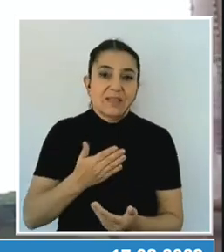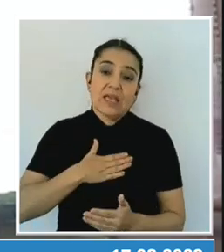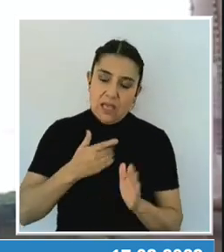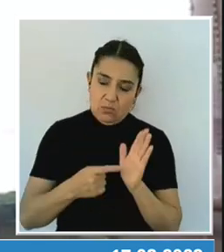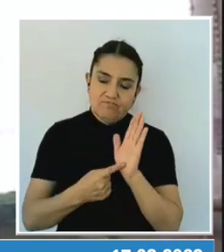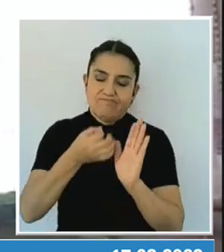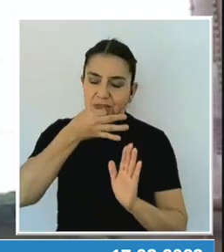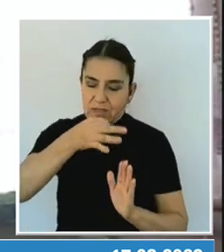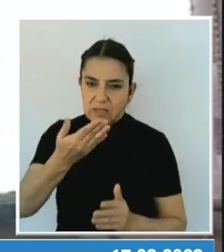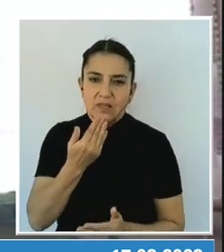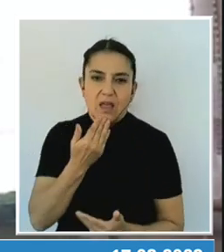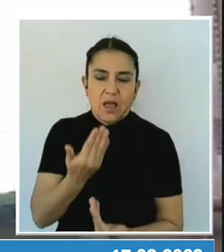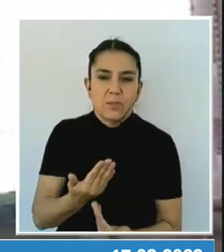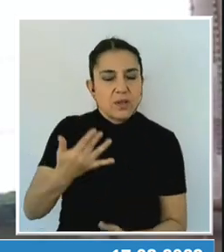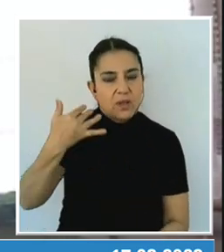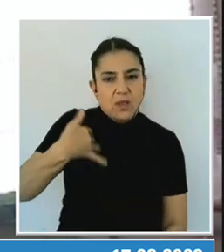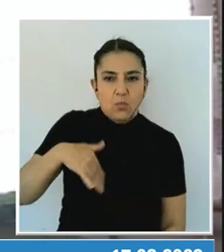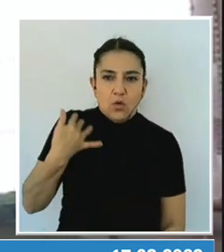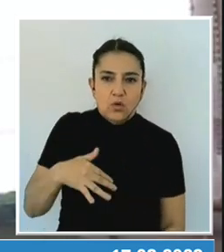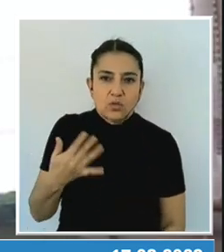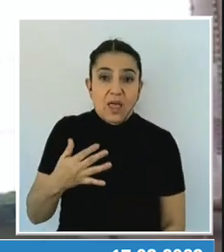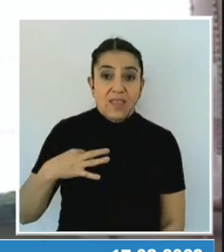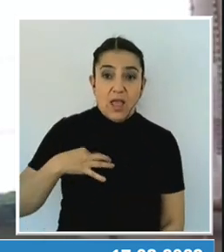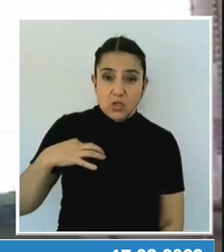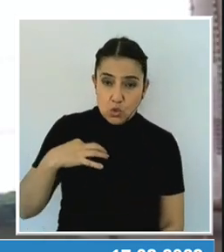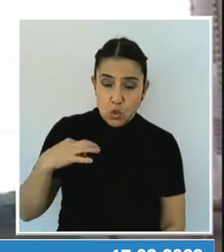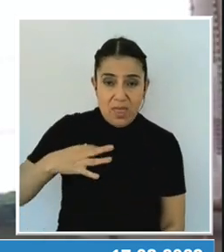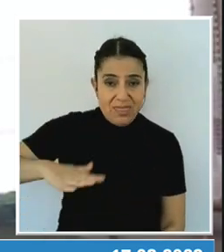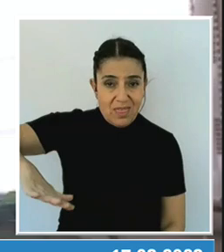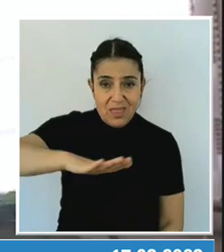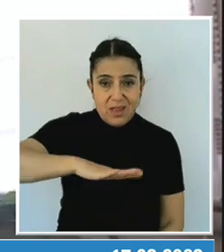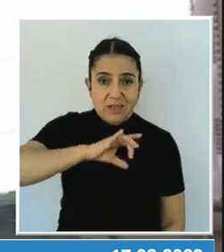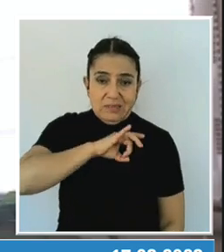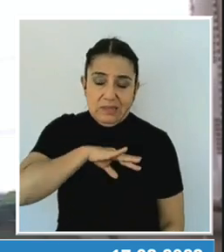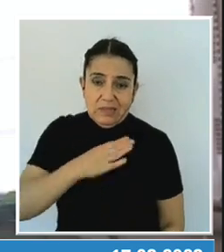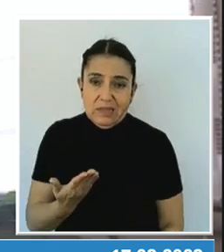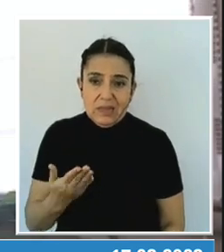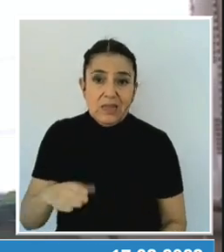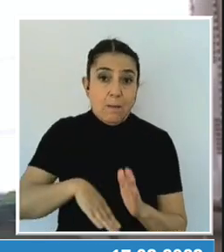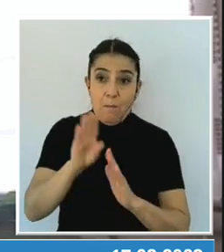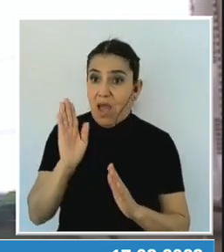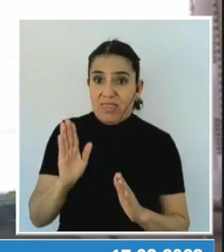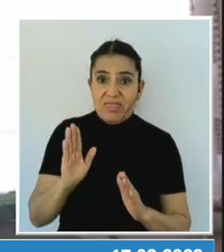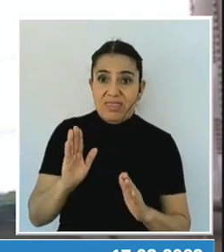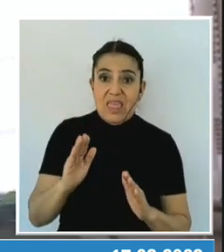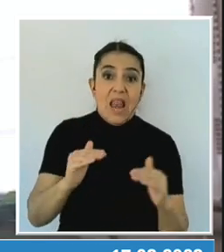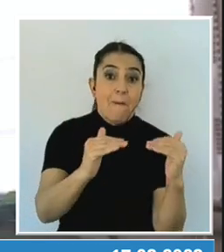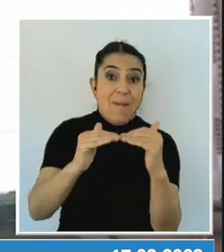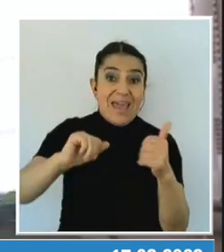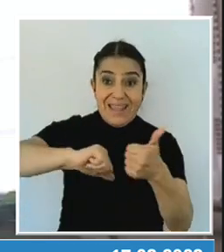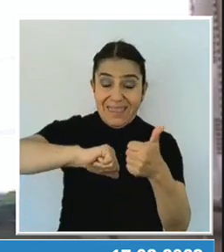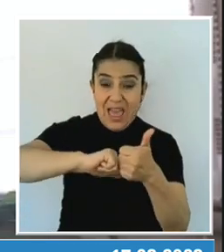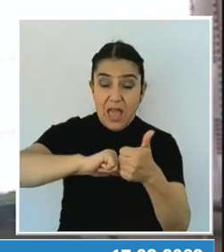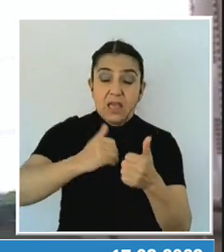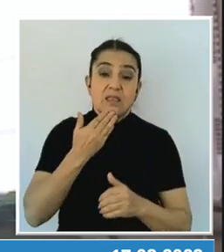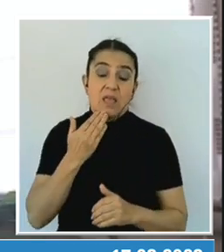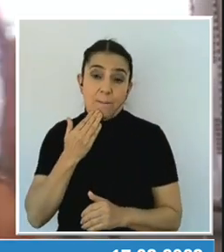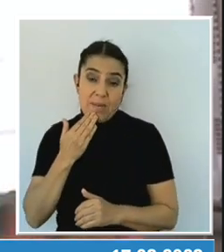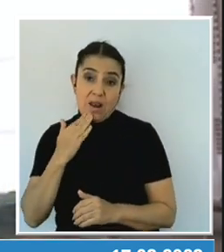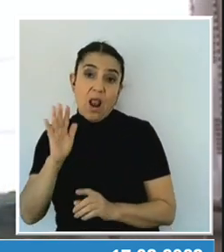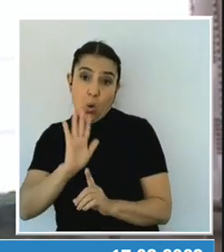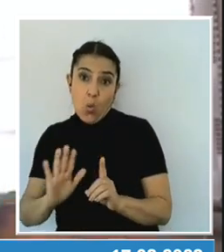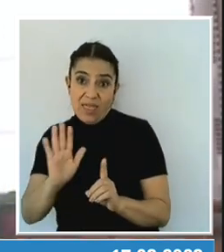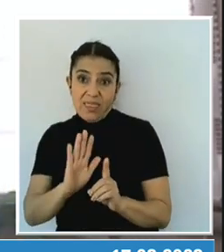Son relevantes para la ciudadanía chilena, sobre todo el de la paridad y el del cuidado. Y ahí voy comisionada,